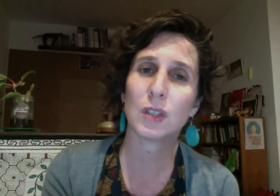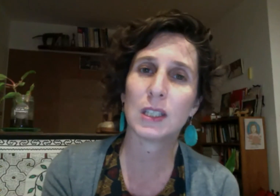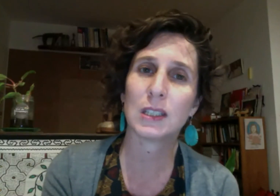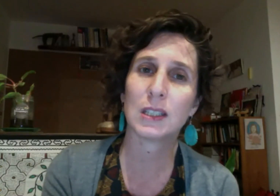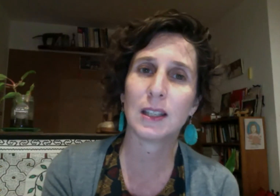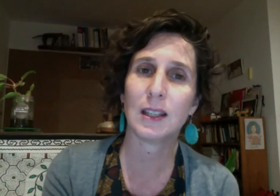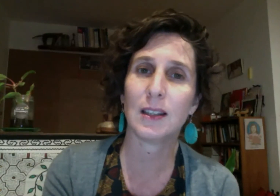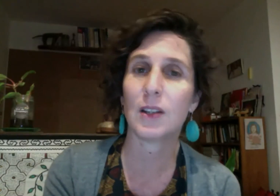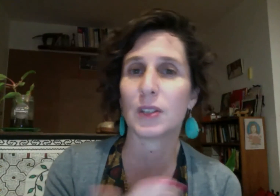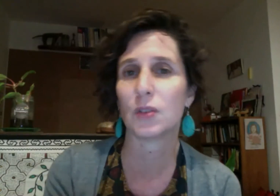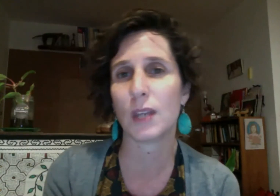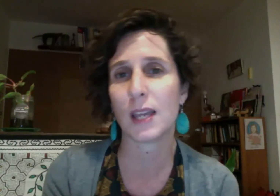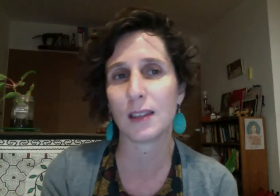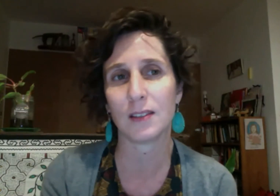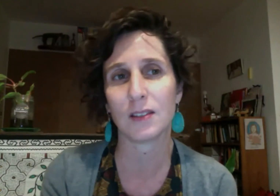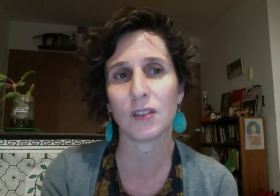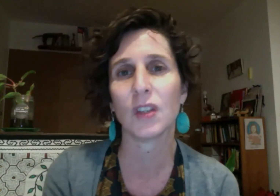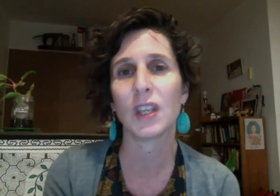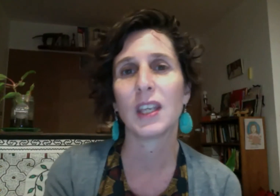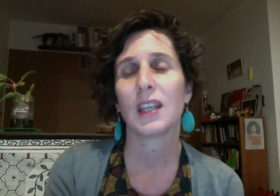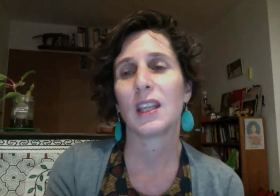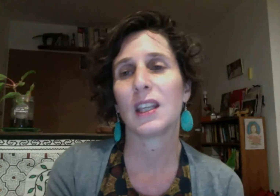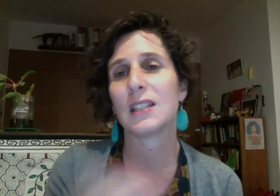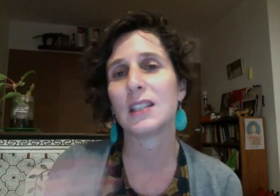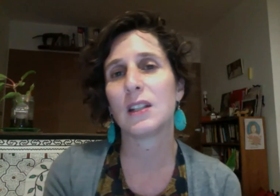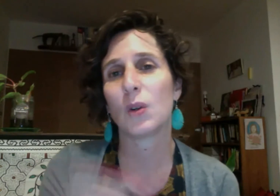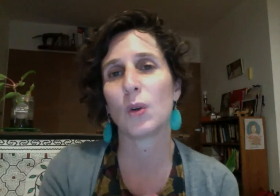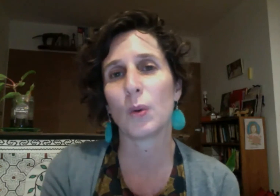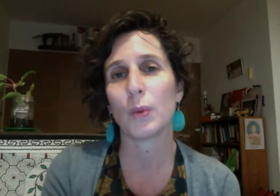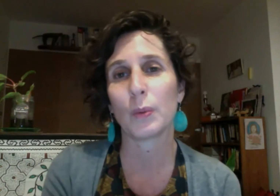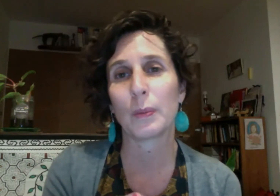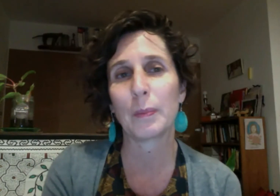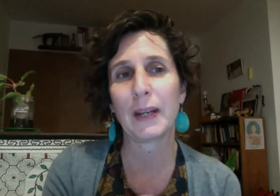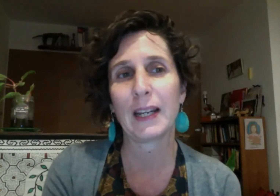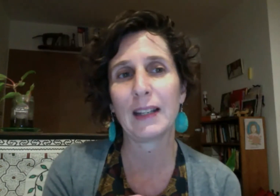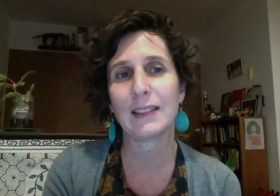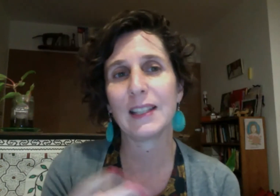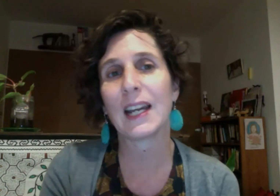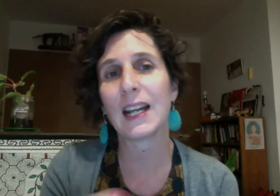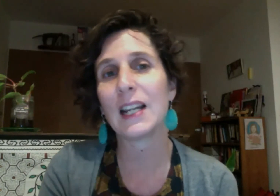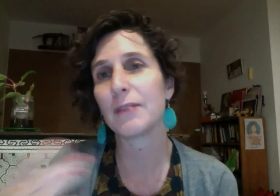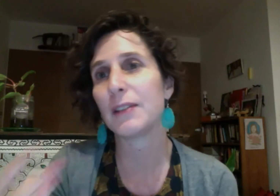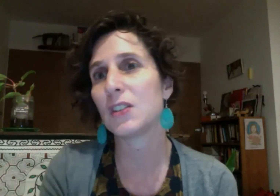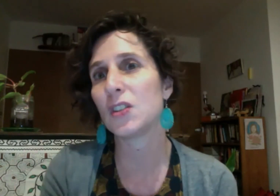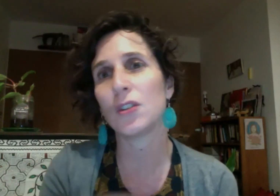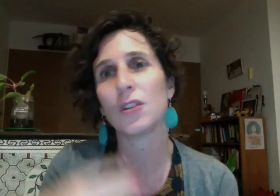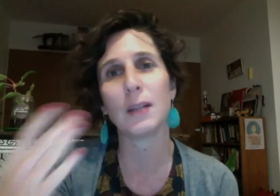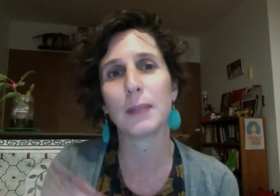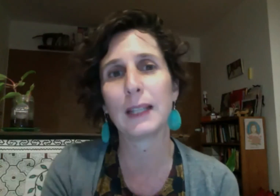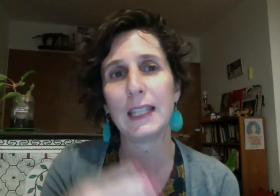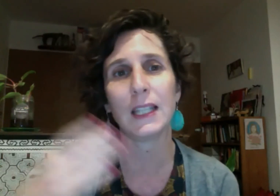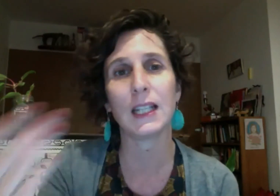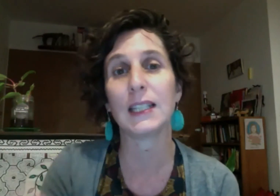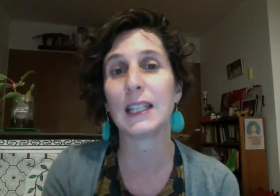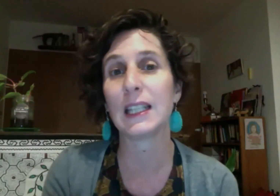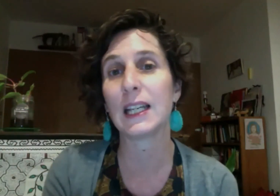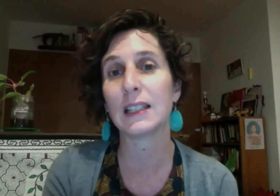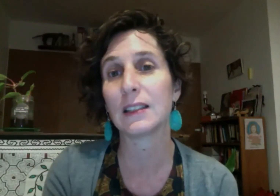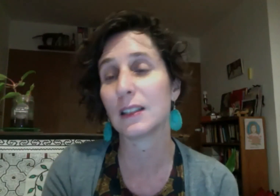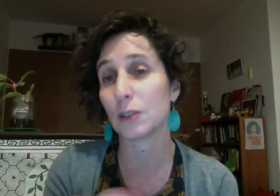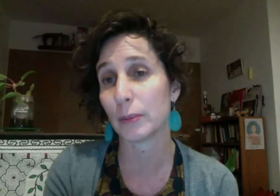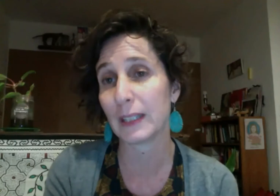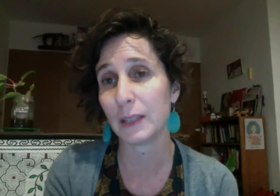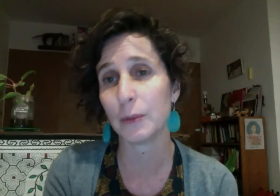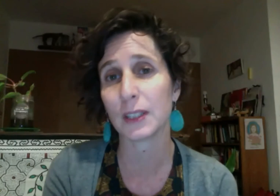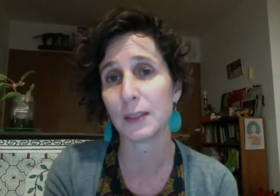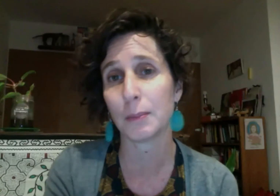los estudiantes, ¿no? Es decir, como para llegar a la reflexión, a la empatía, a la alteridad de